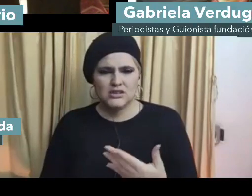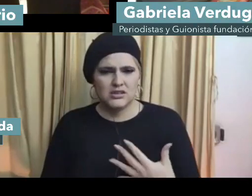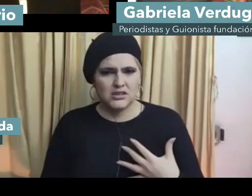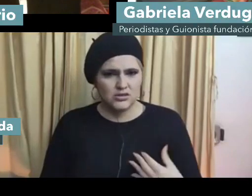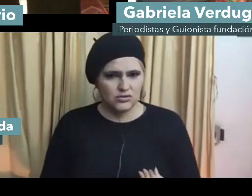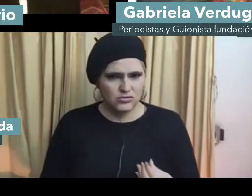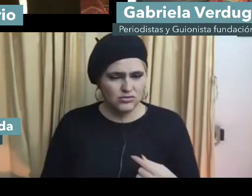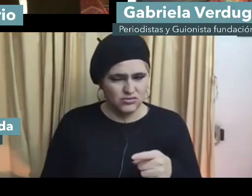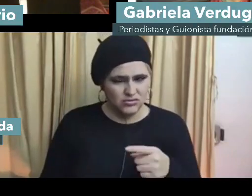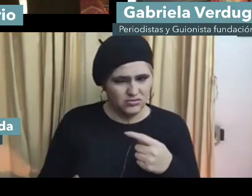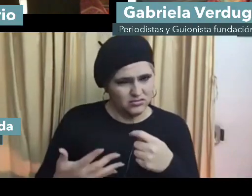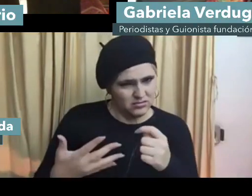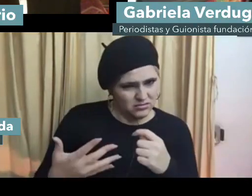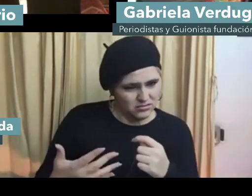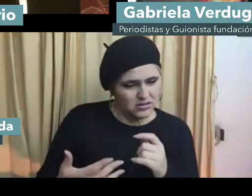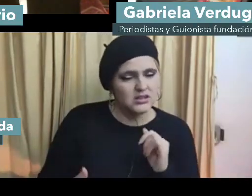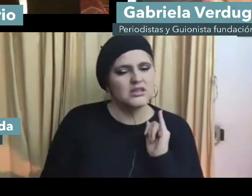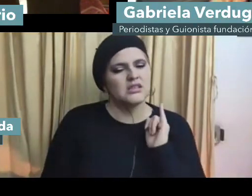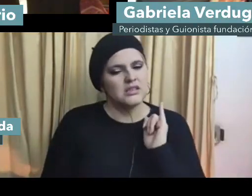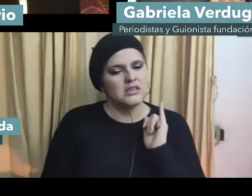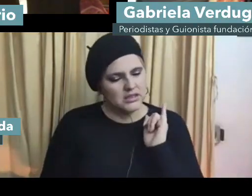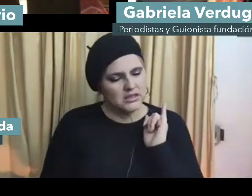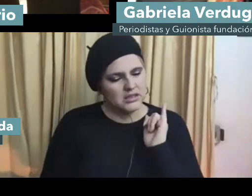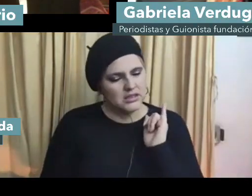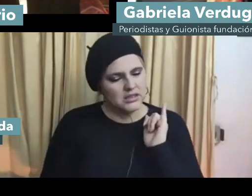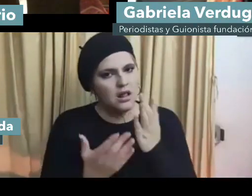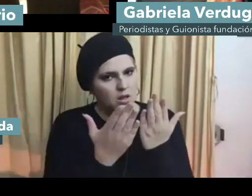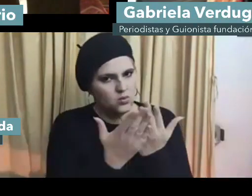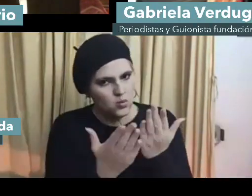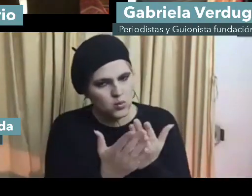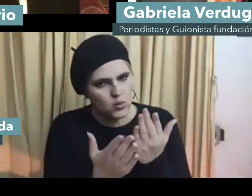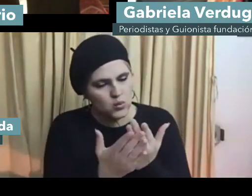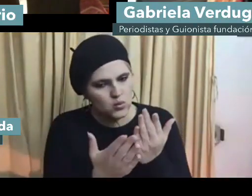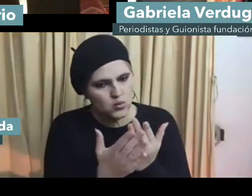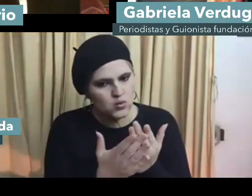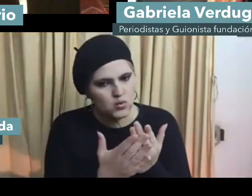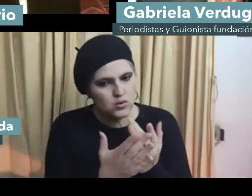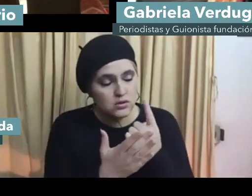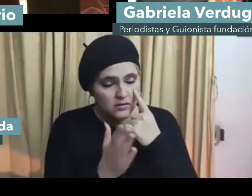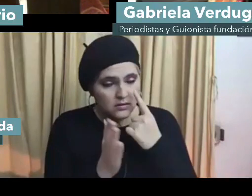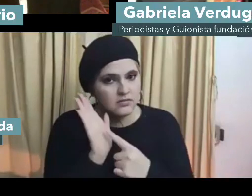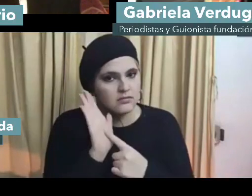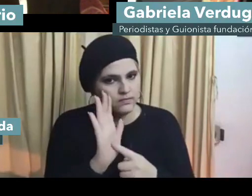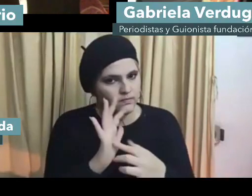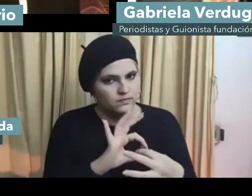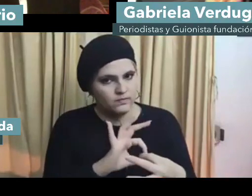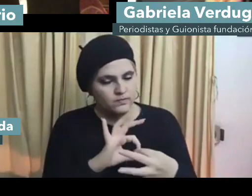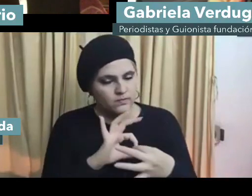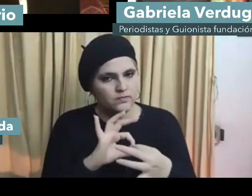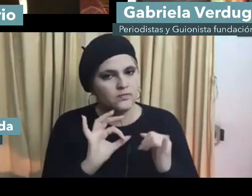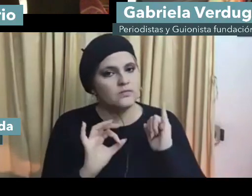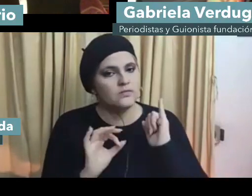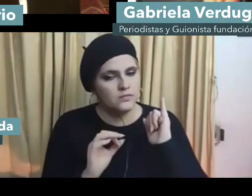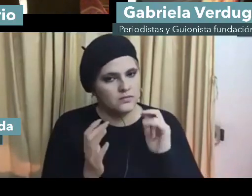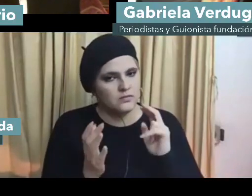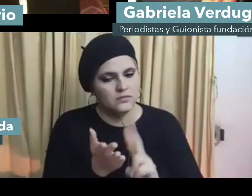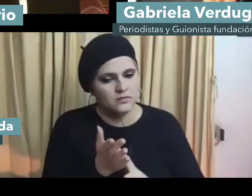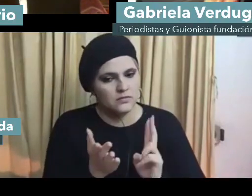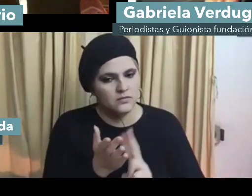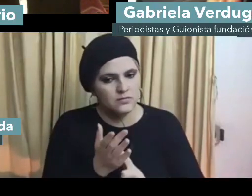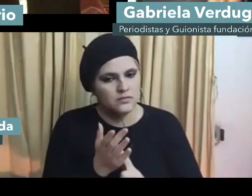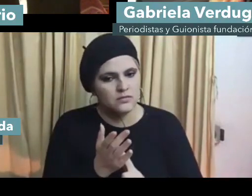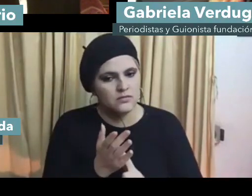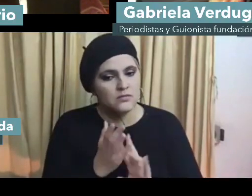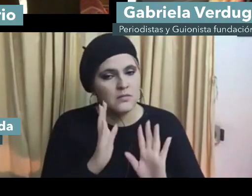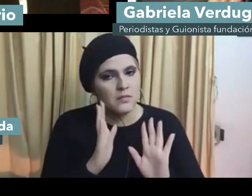determinante. sí, hay estudios que muestran una asociación, ¿cierto? Pero no tienen la fuerza